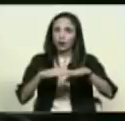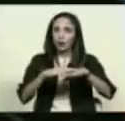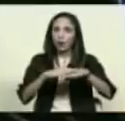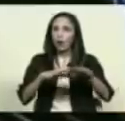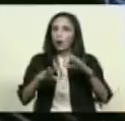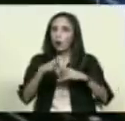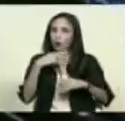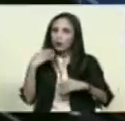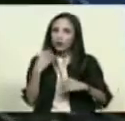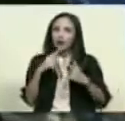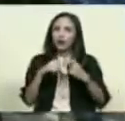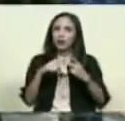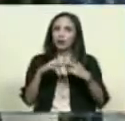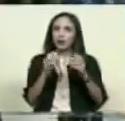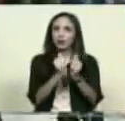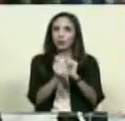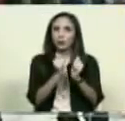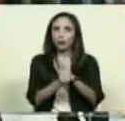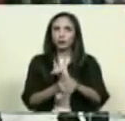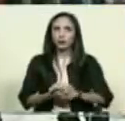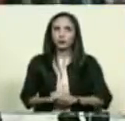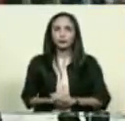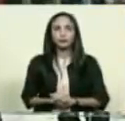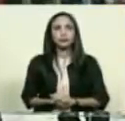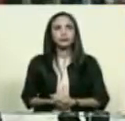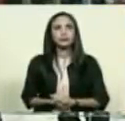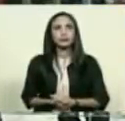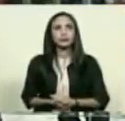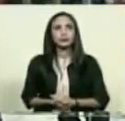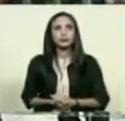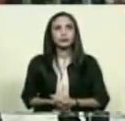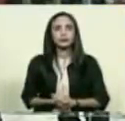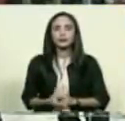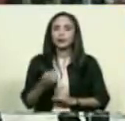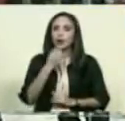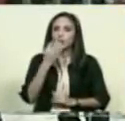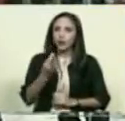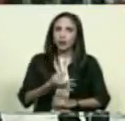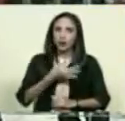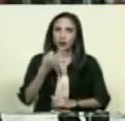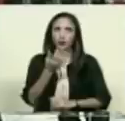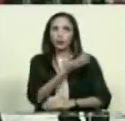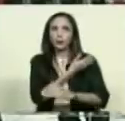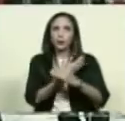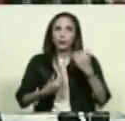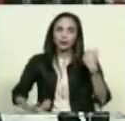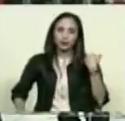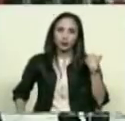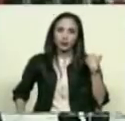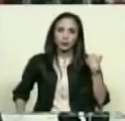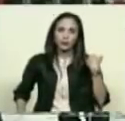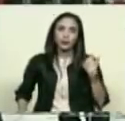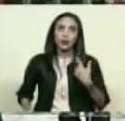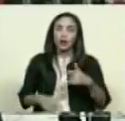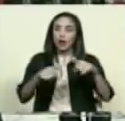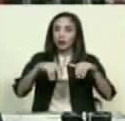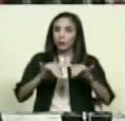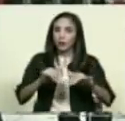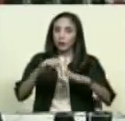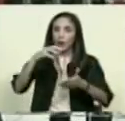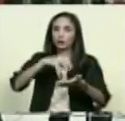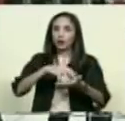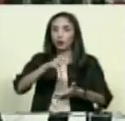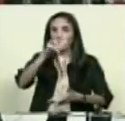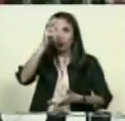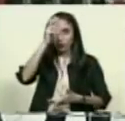unos avances con respecto al Plan Chamba Juvenil. Buenas tardes, presidente. Desde acá de Falcón, nosotros siguiendo los